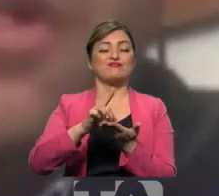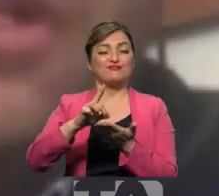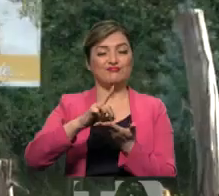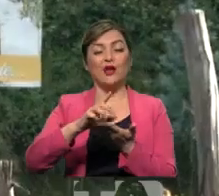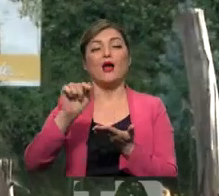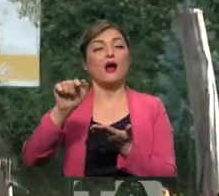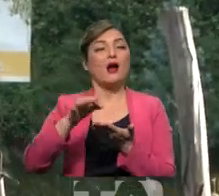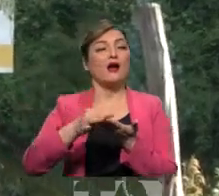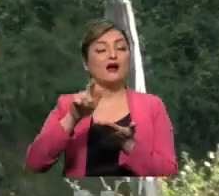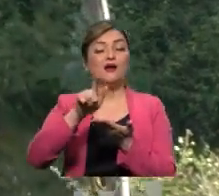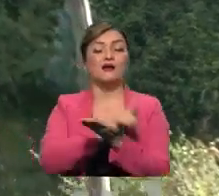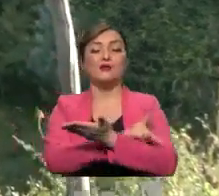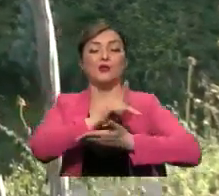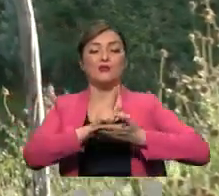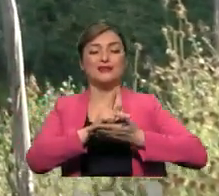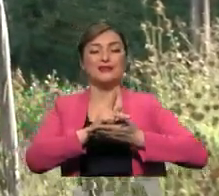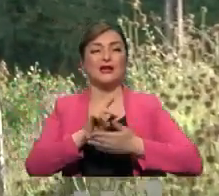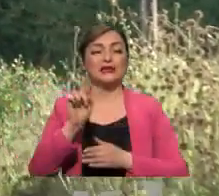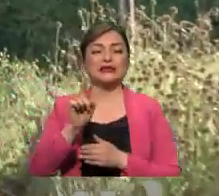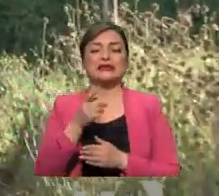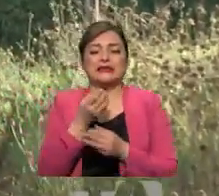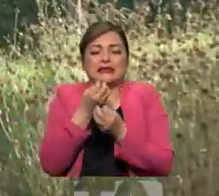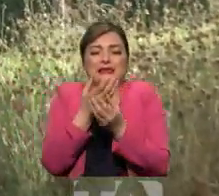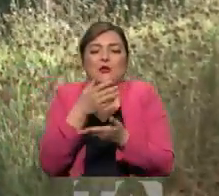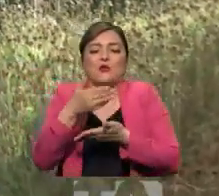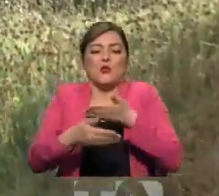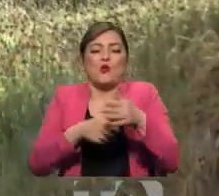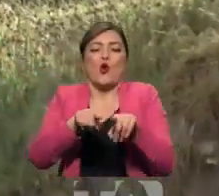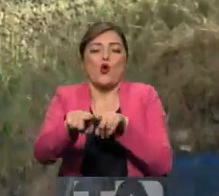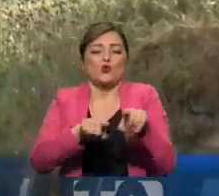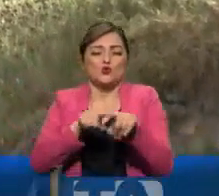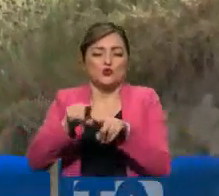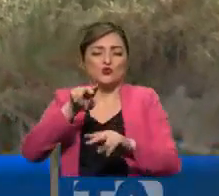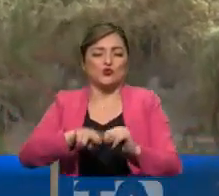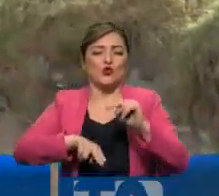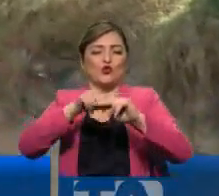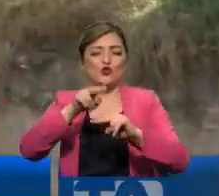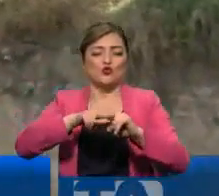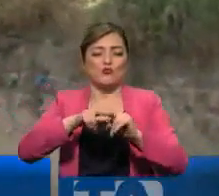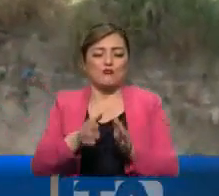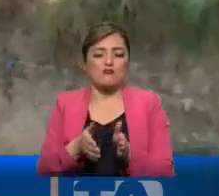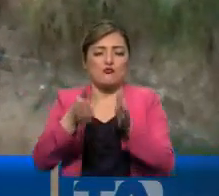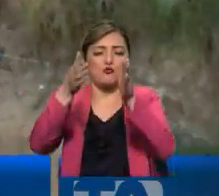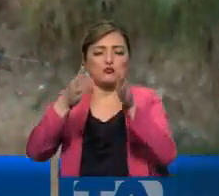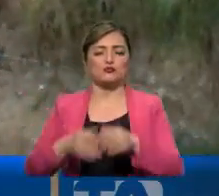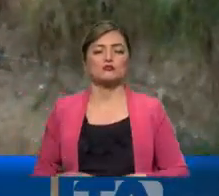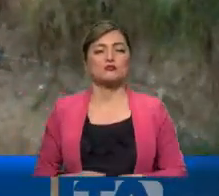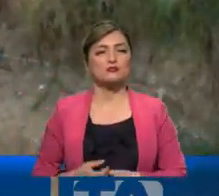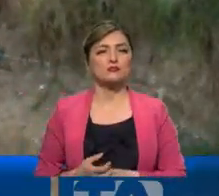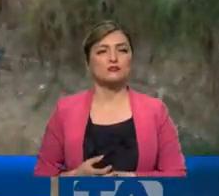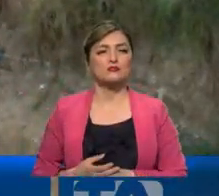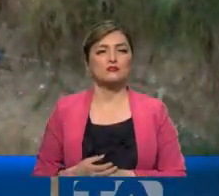20 días informó que ya inició el proceso de contratación para la construcción de muros y a su vez una